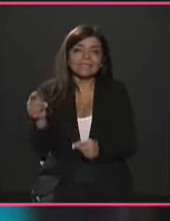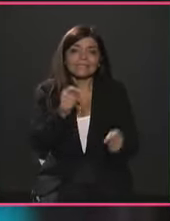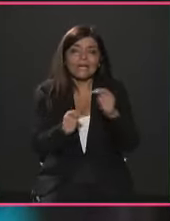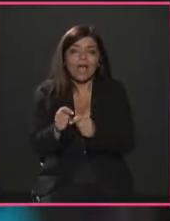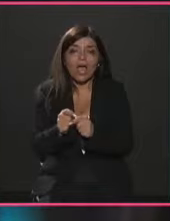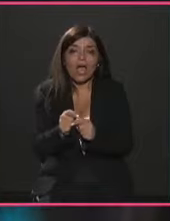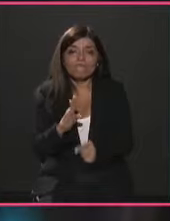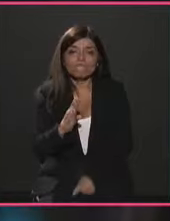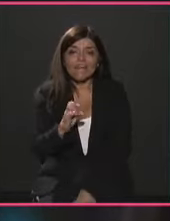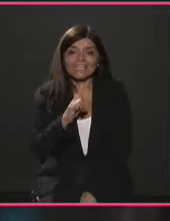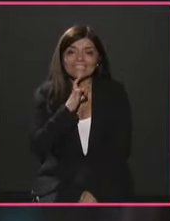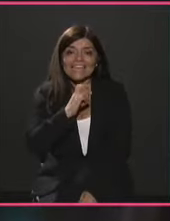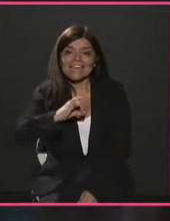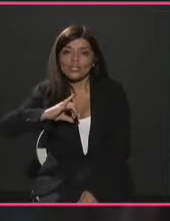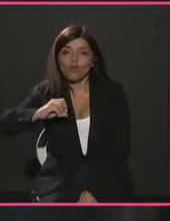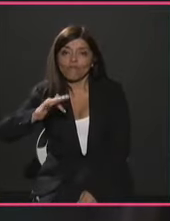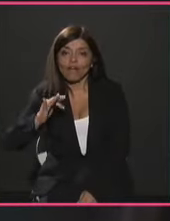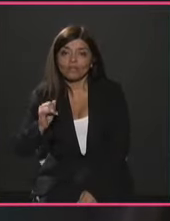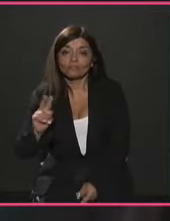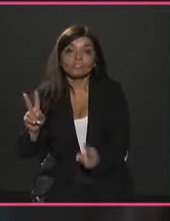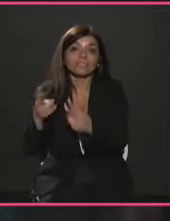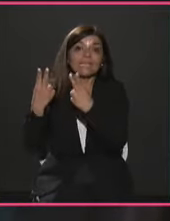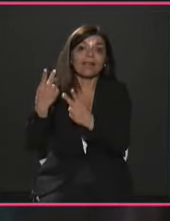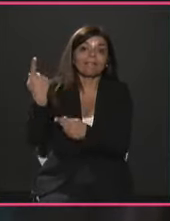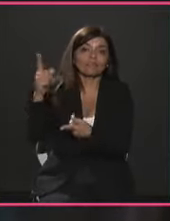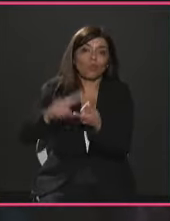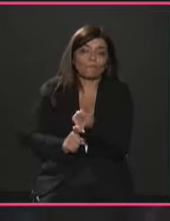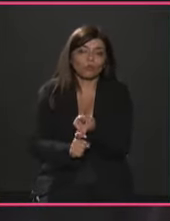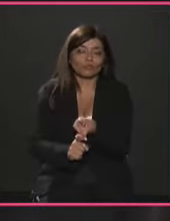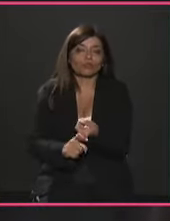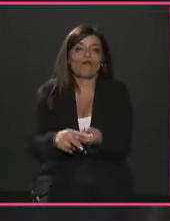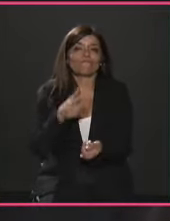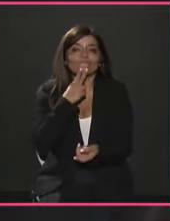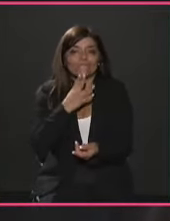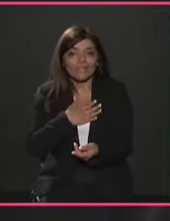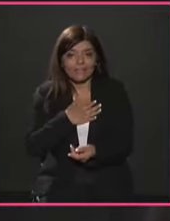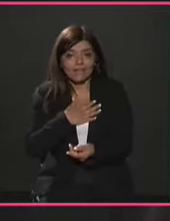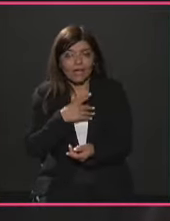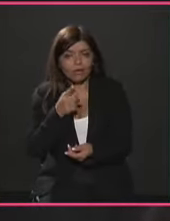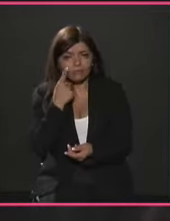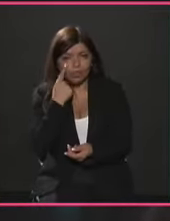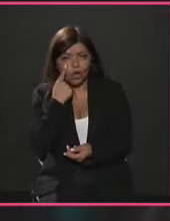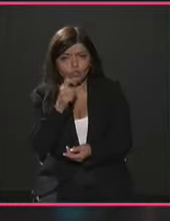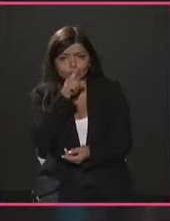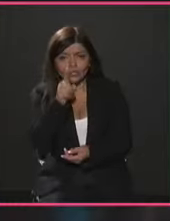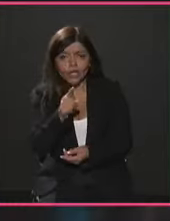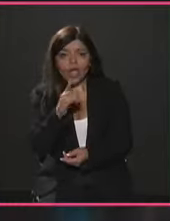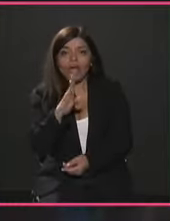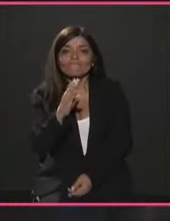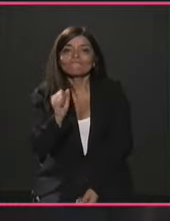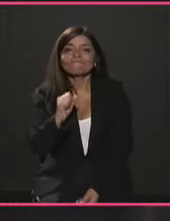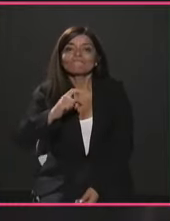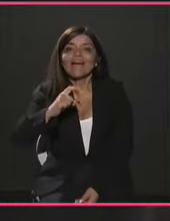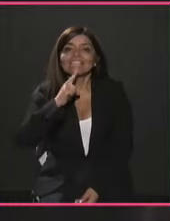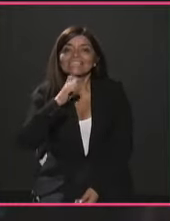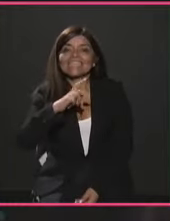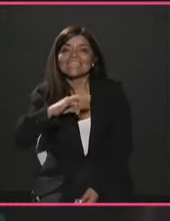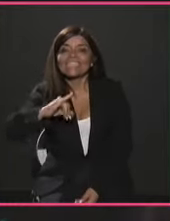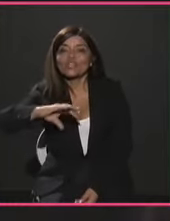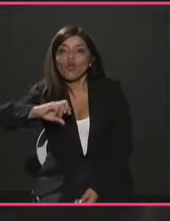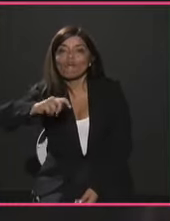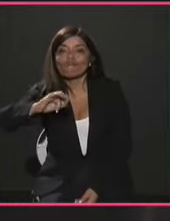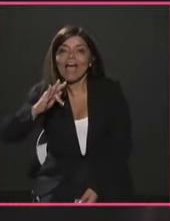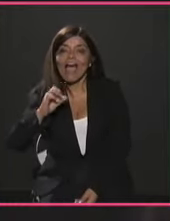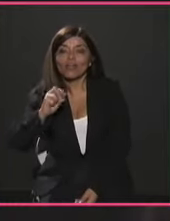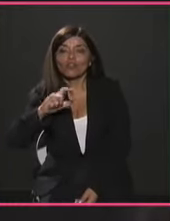bacteriófagos le terminó salvando la vida a su esposo increíble no sé si ustedes conocían bacteriófagos que son estos virus